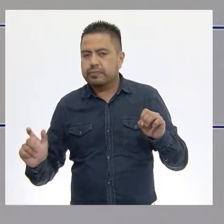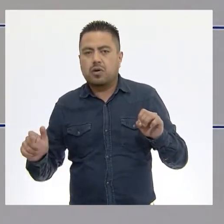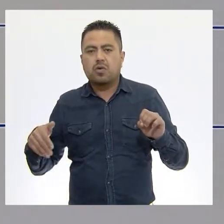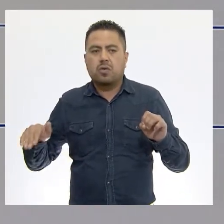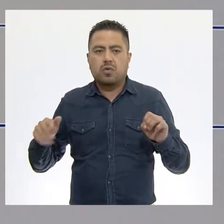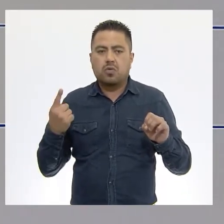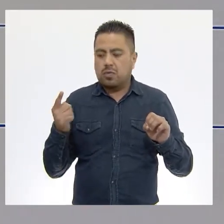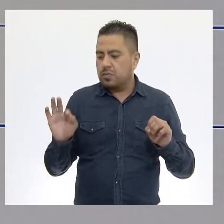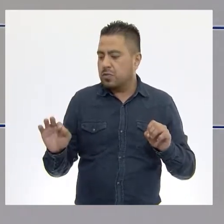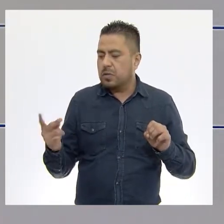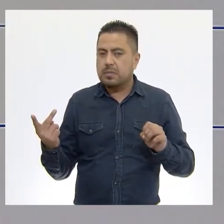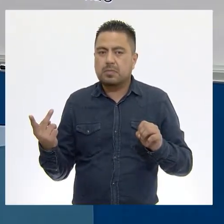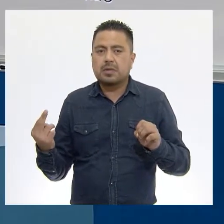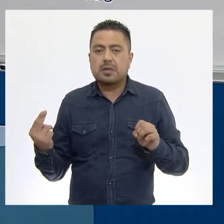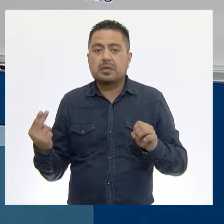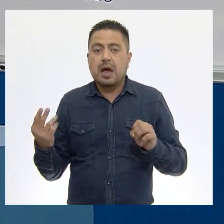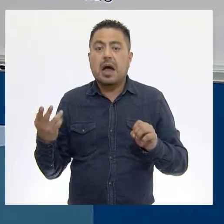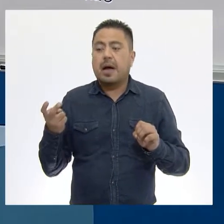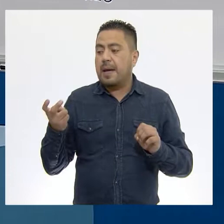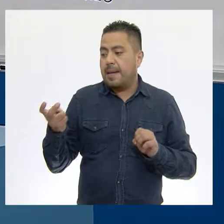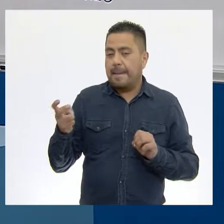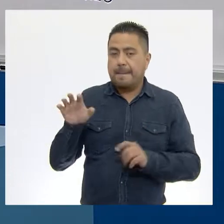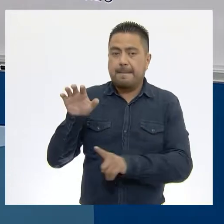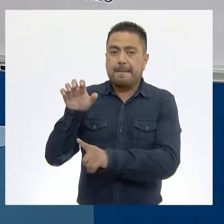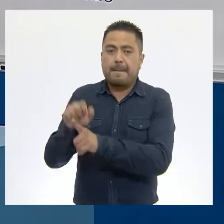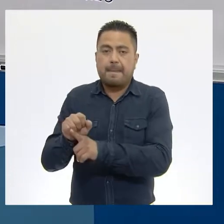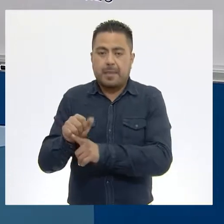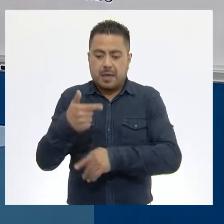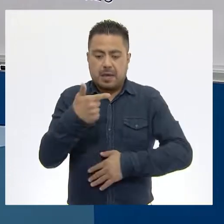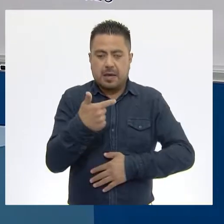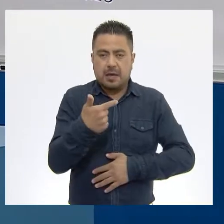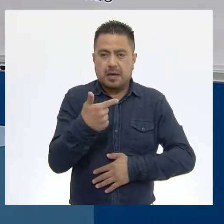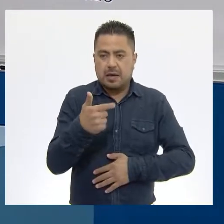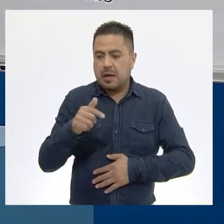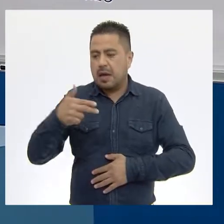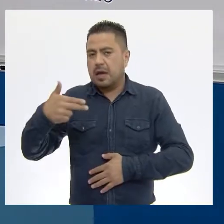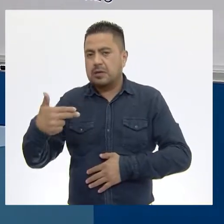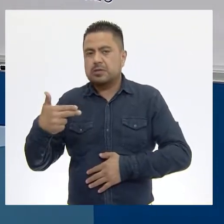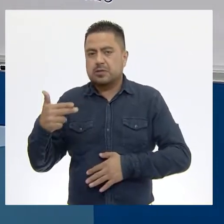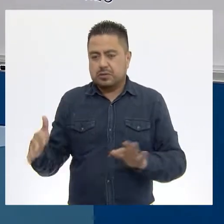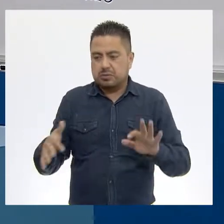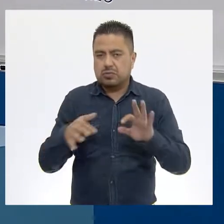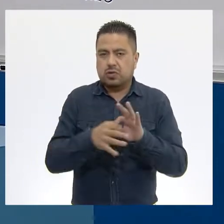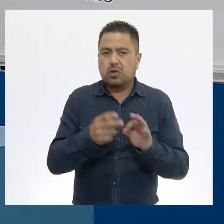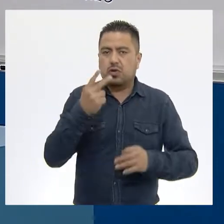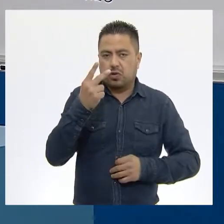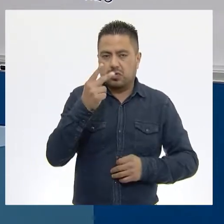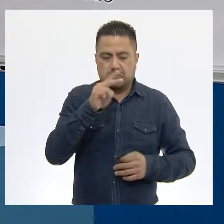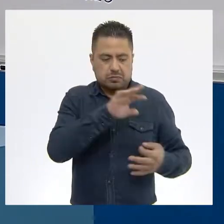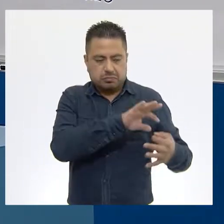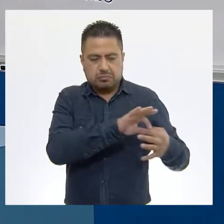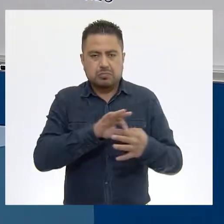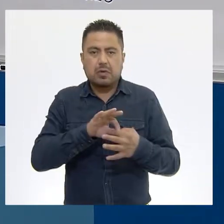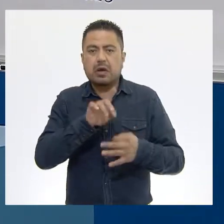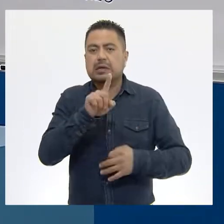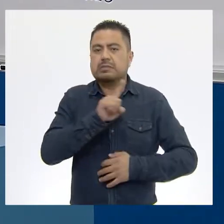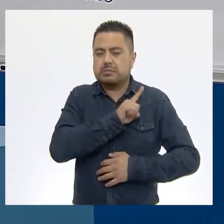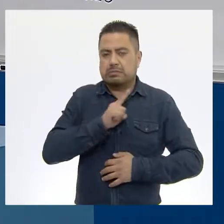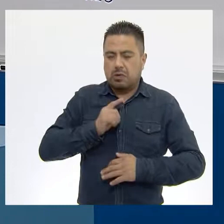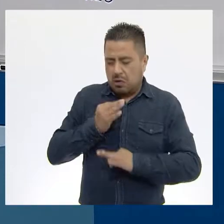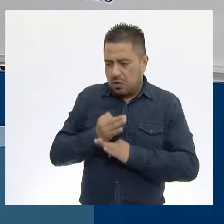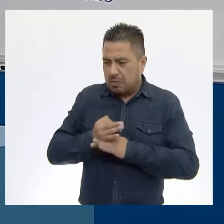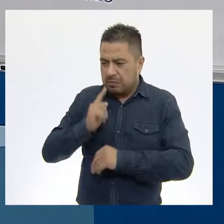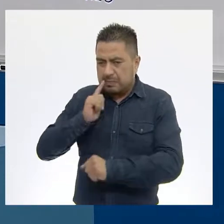el 1.25, y aquí vamos a encontrar el inciso G y el inciso H. Pero debemos tomar en cuenta